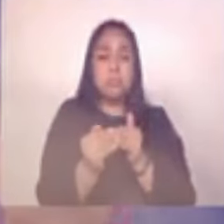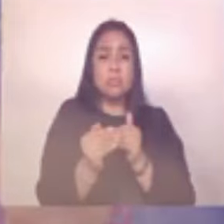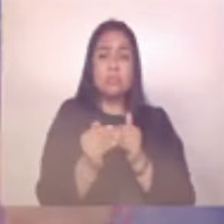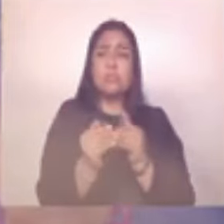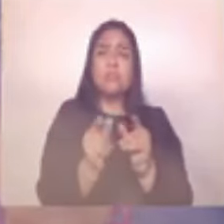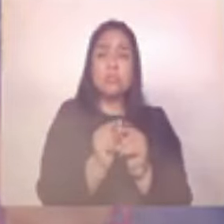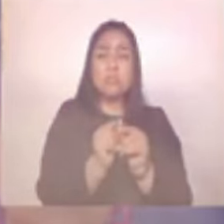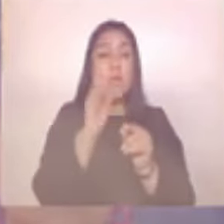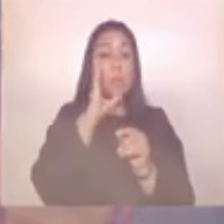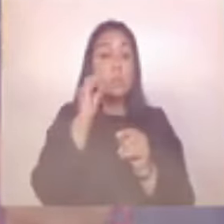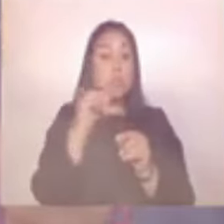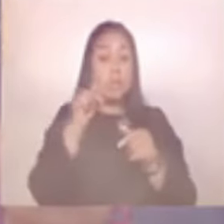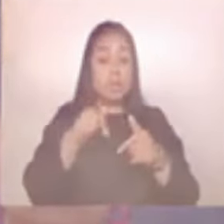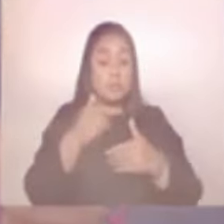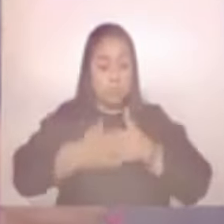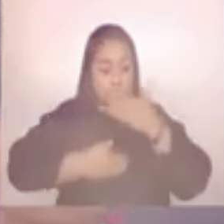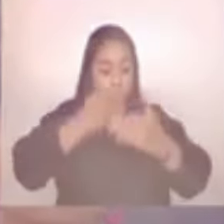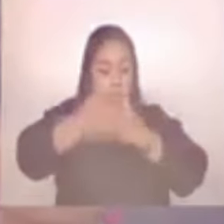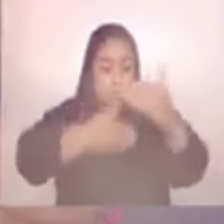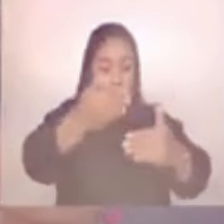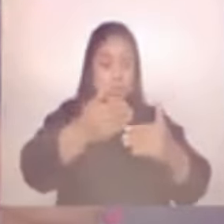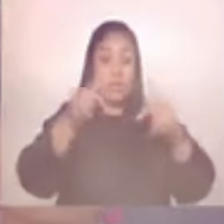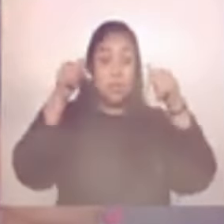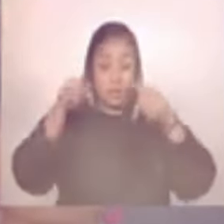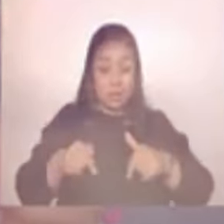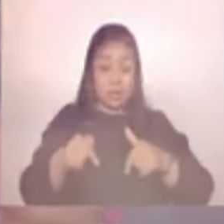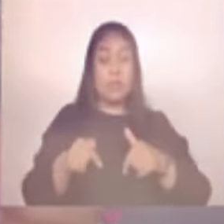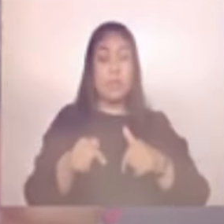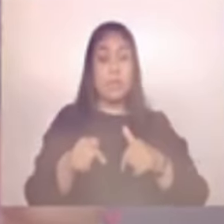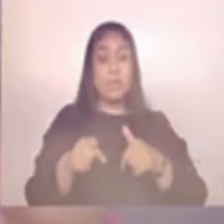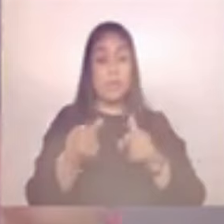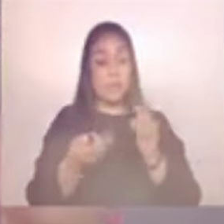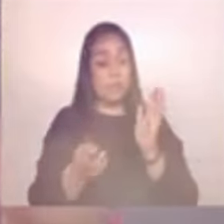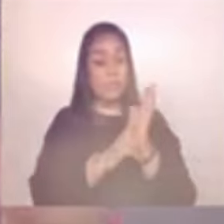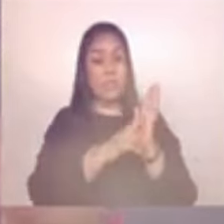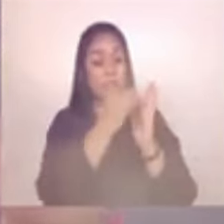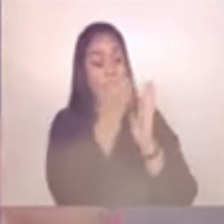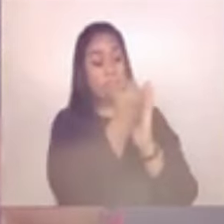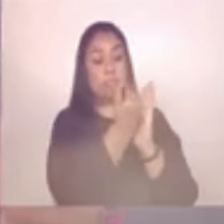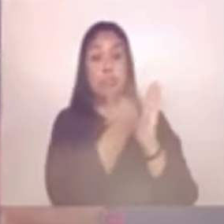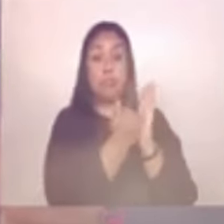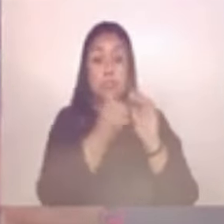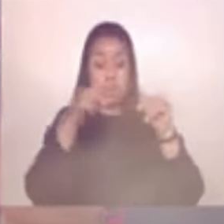ruta aquí está comenzando.